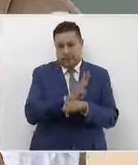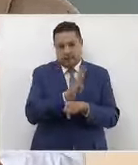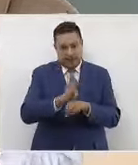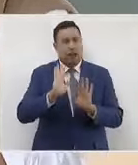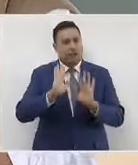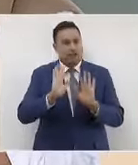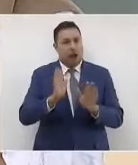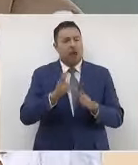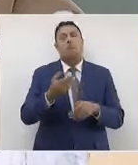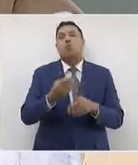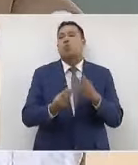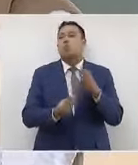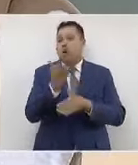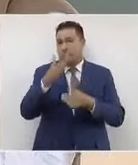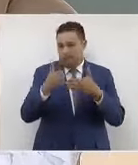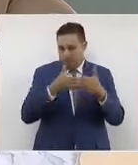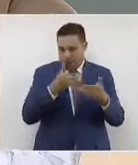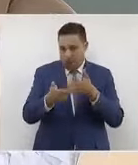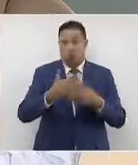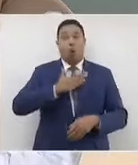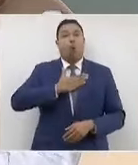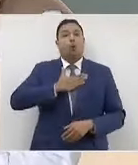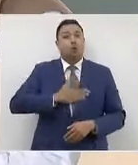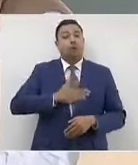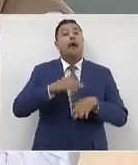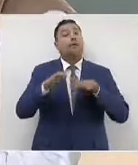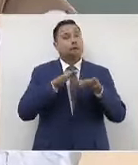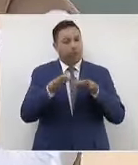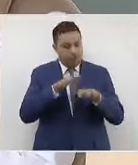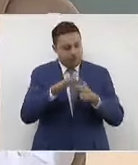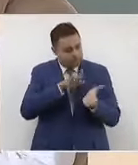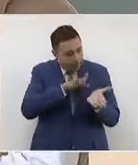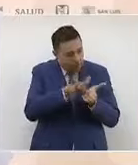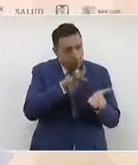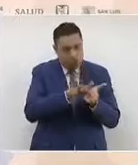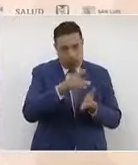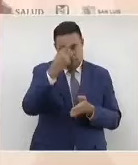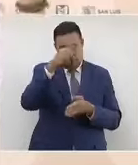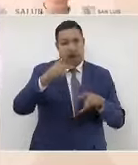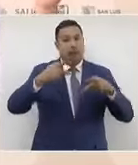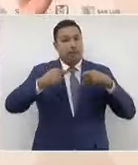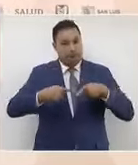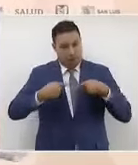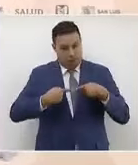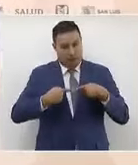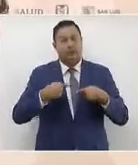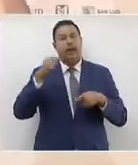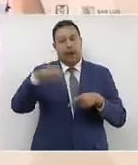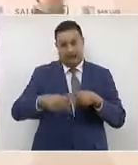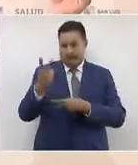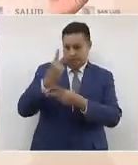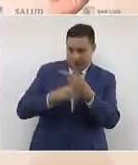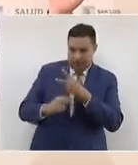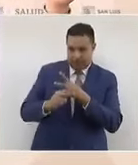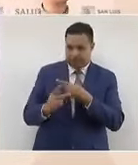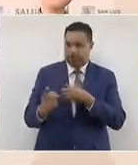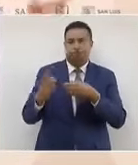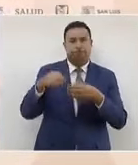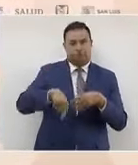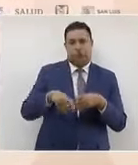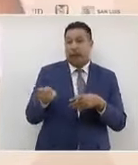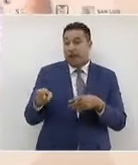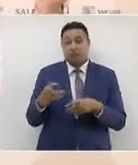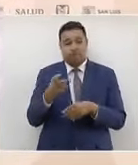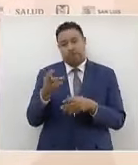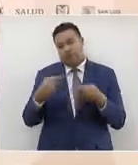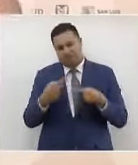es seguridad, es justicia para los trabajadores y sobre todo justicia para las personas que aquí se atienden, que son los que menos